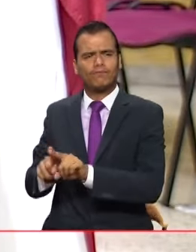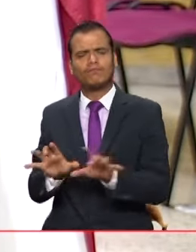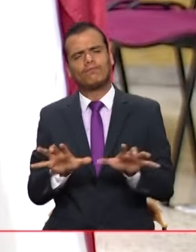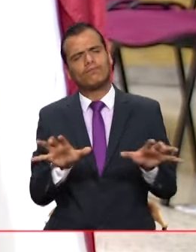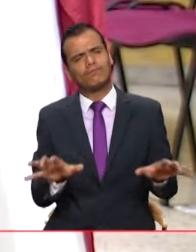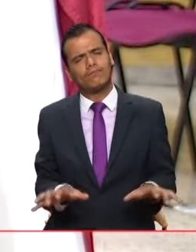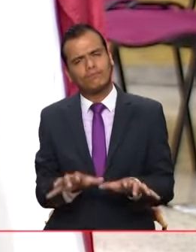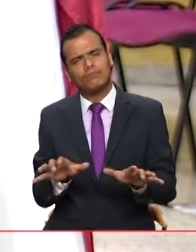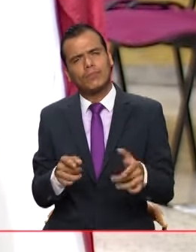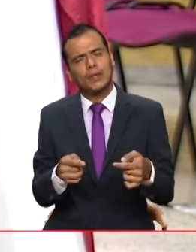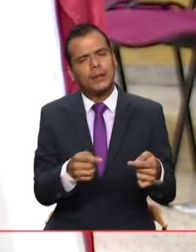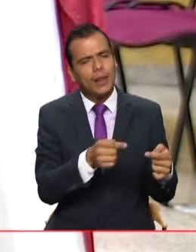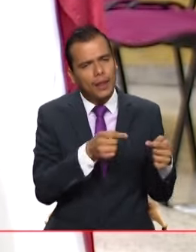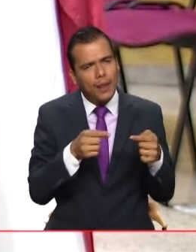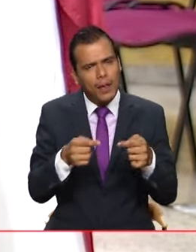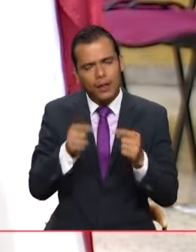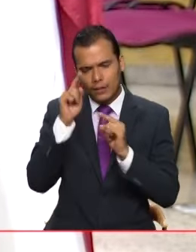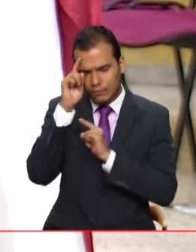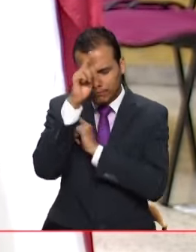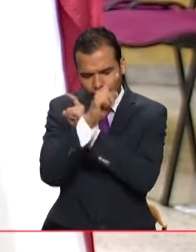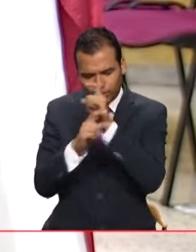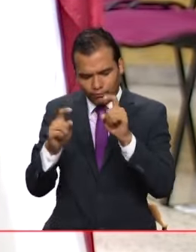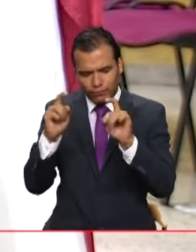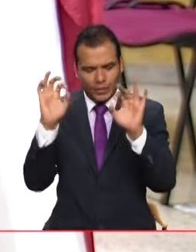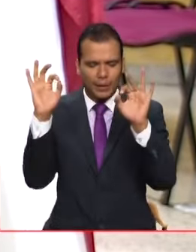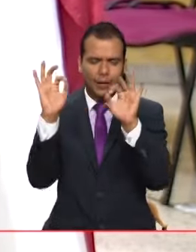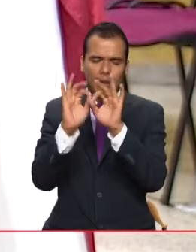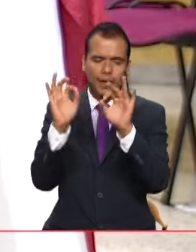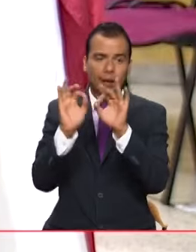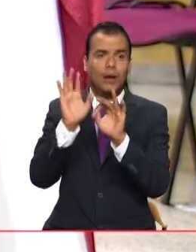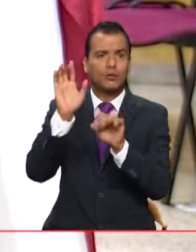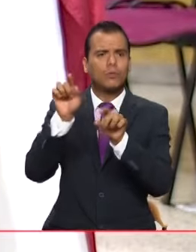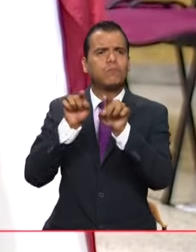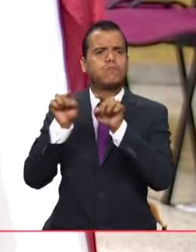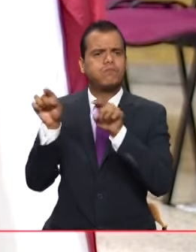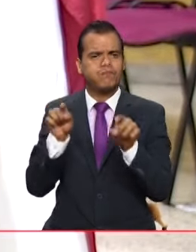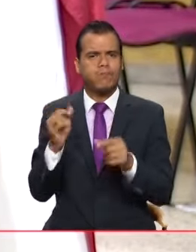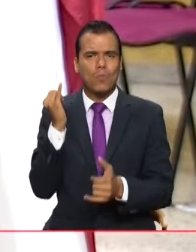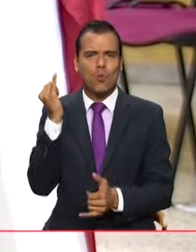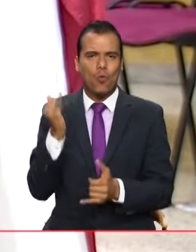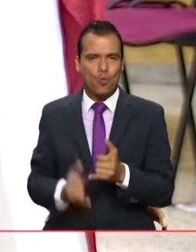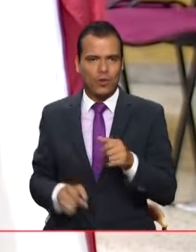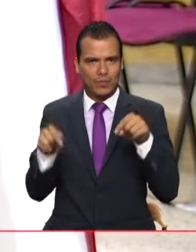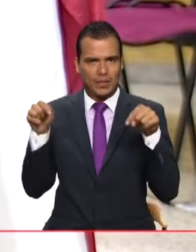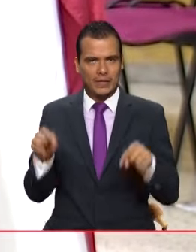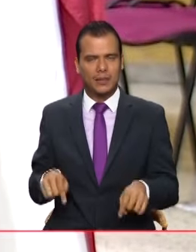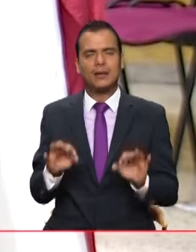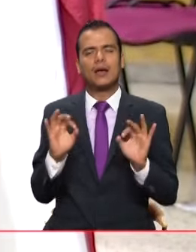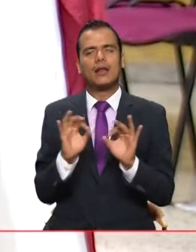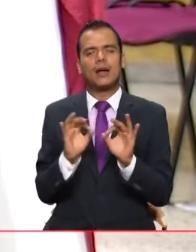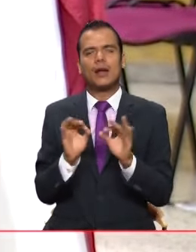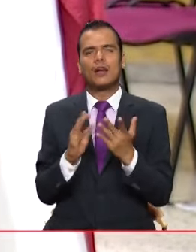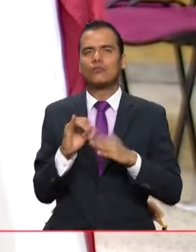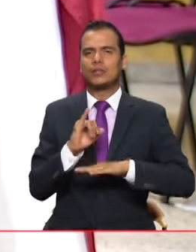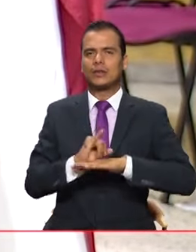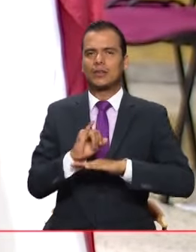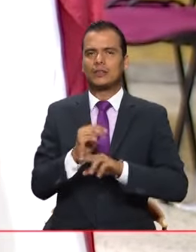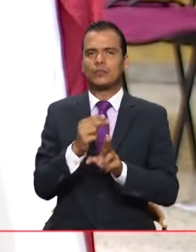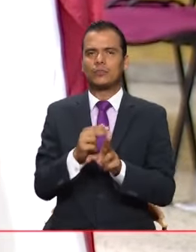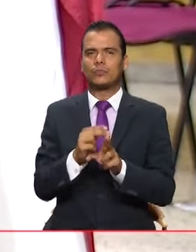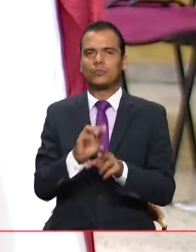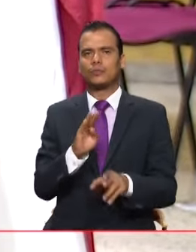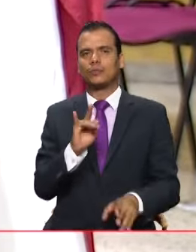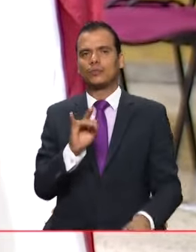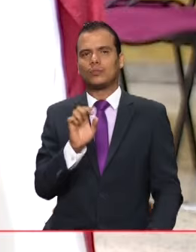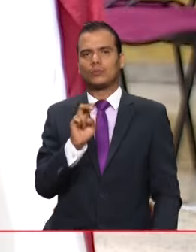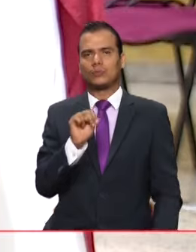conversatorios reflexiones hasta eucaristías la última realizada acá donde nos encontramos en la iglesia el Buen Pastor donde hace